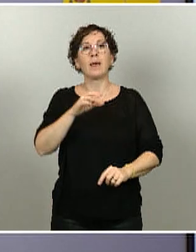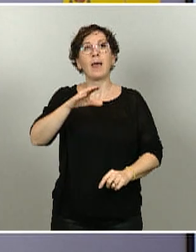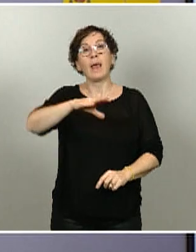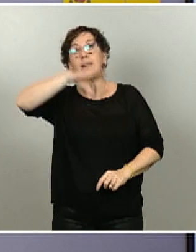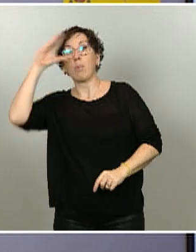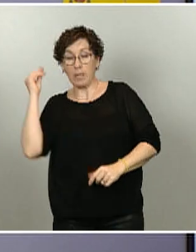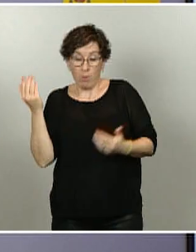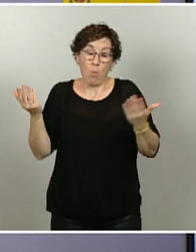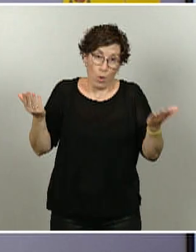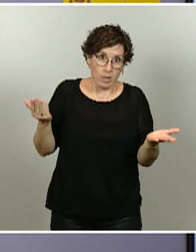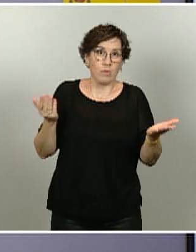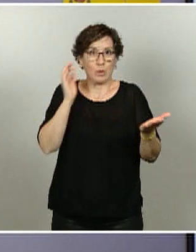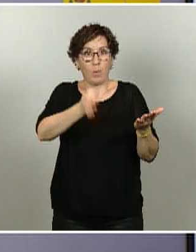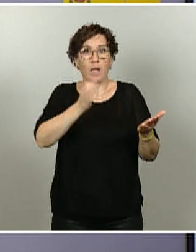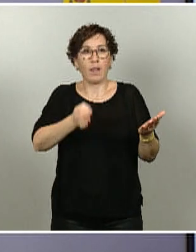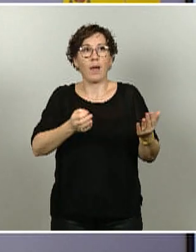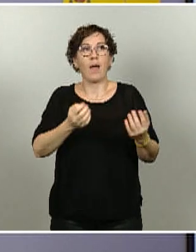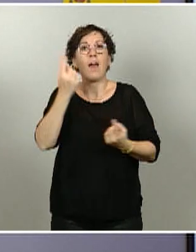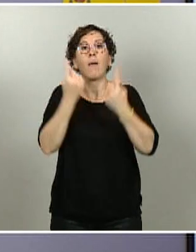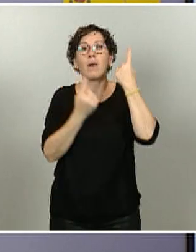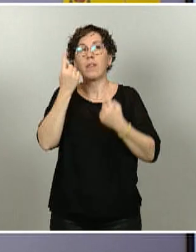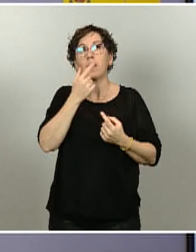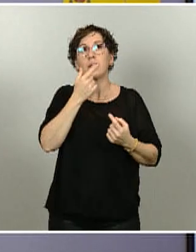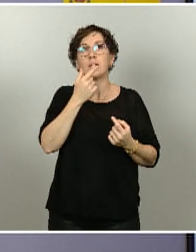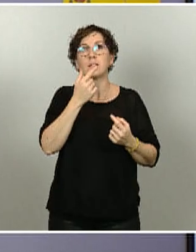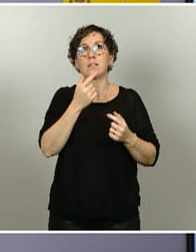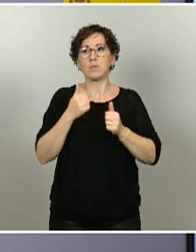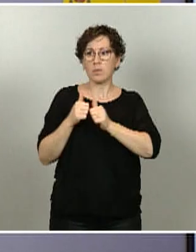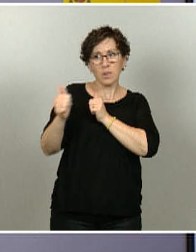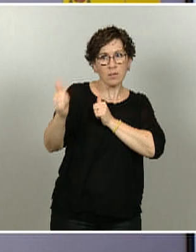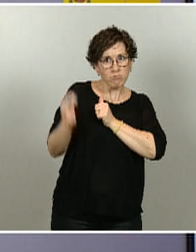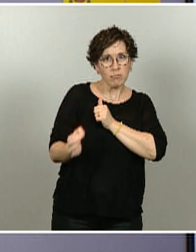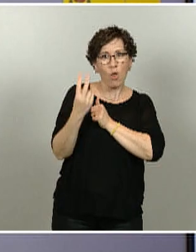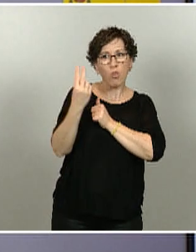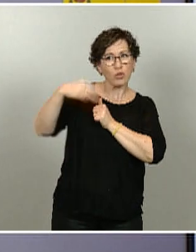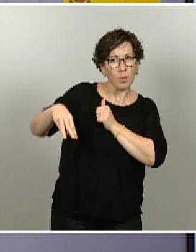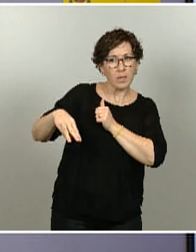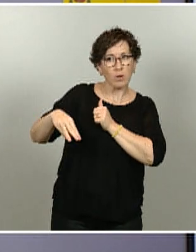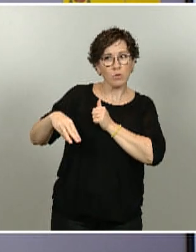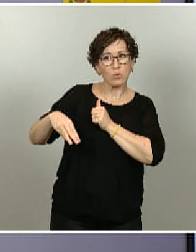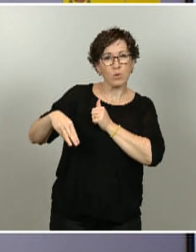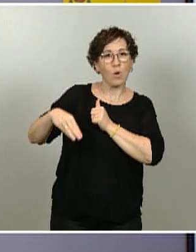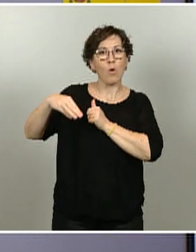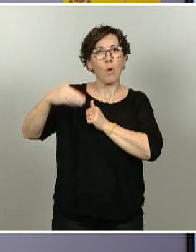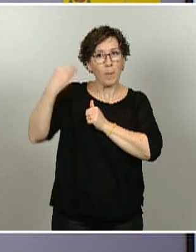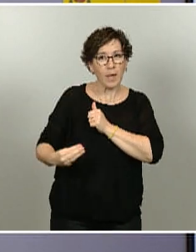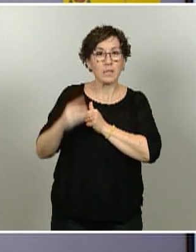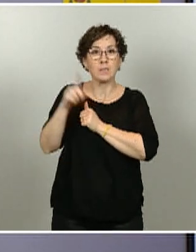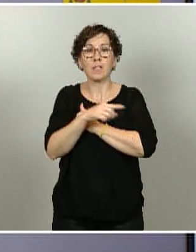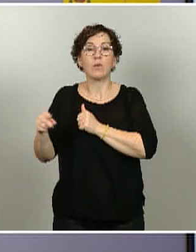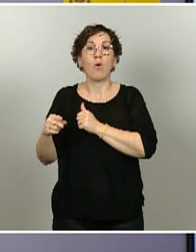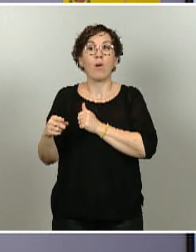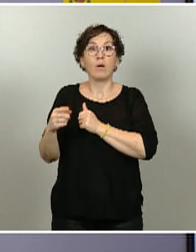es fácil valorar a veces si hay una distancia de 2 metros o menor o mayor. En caso de duda, pues yo creo que lo lógico es que las